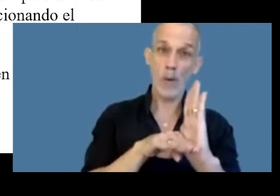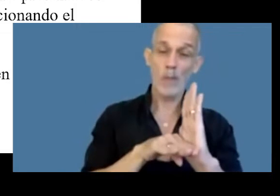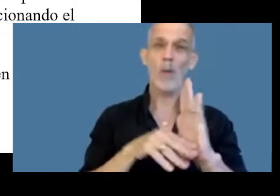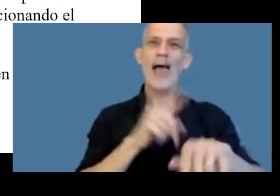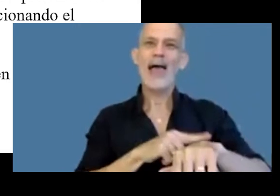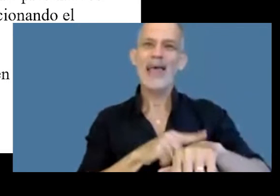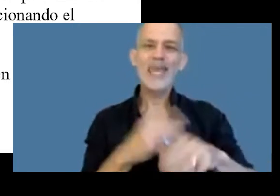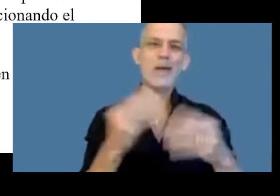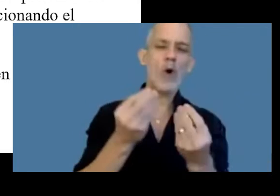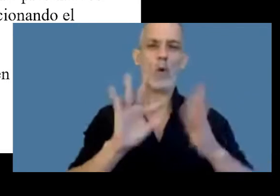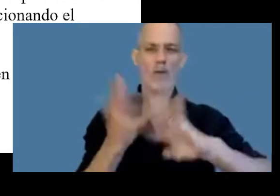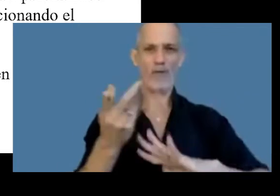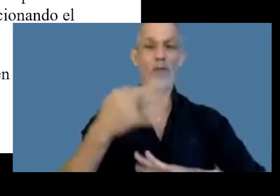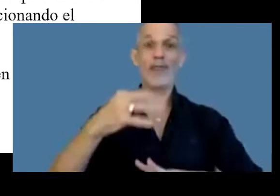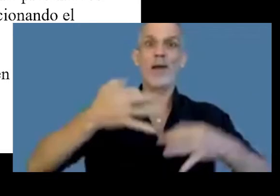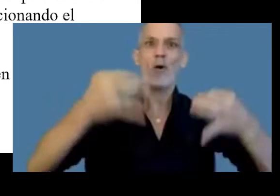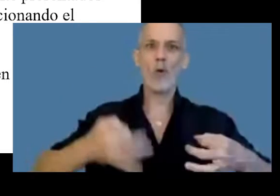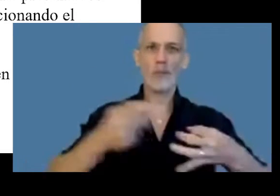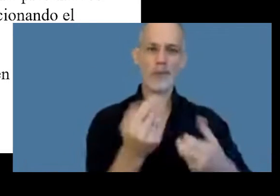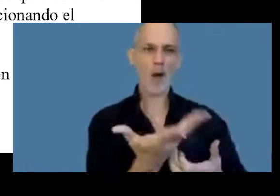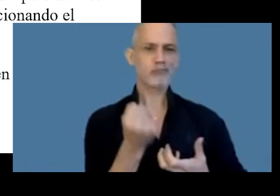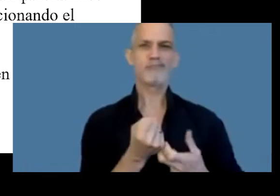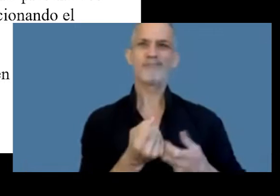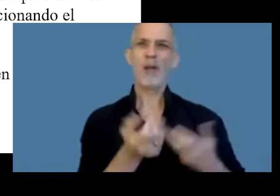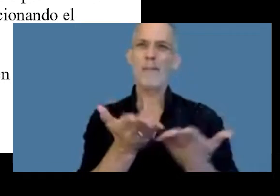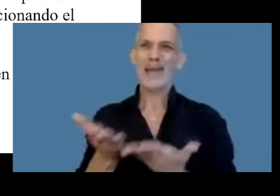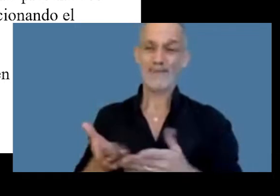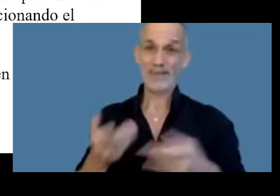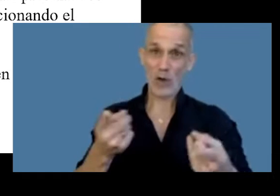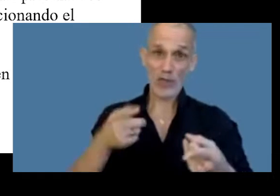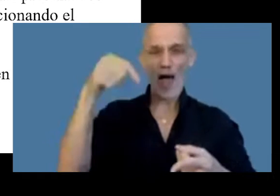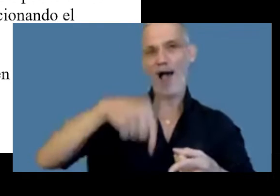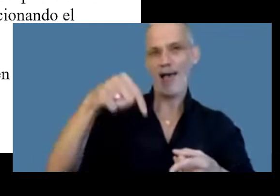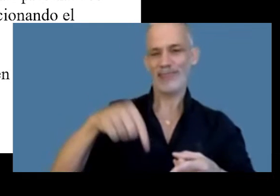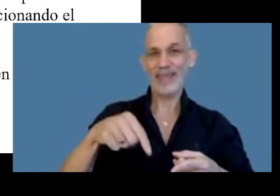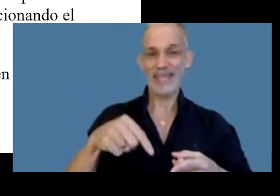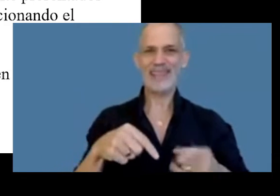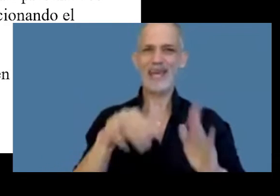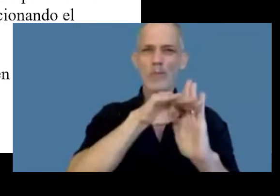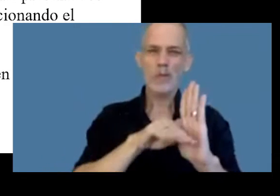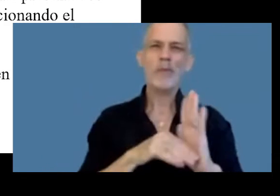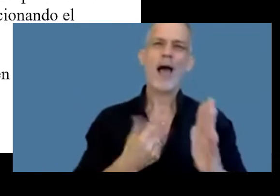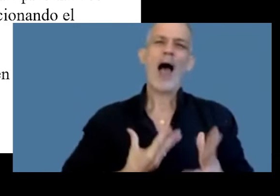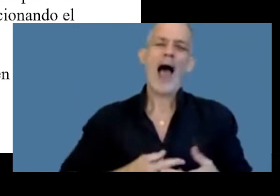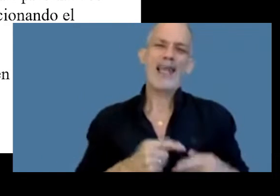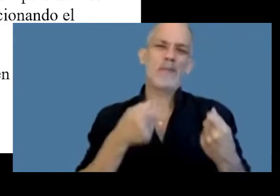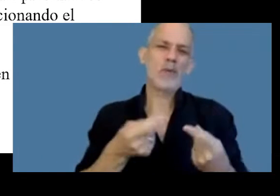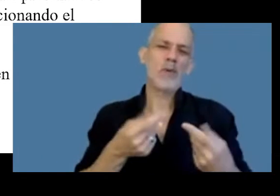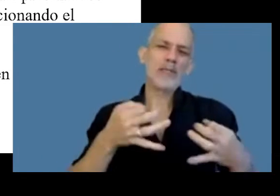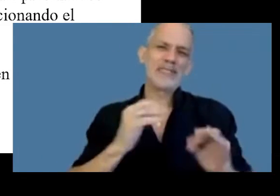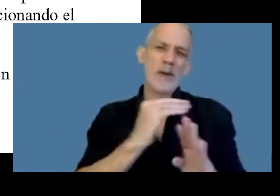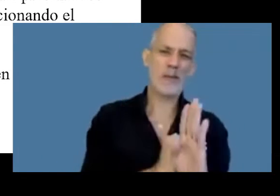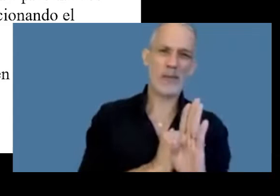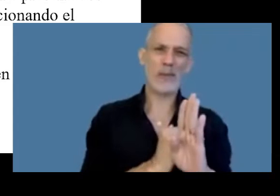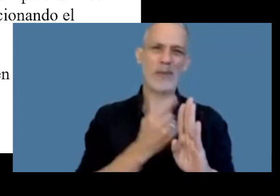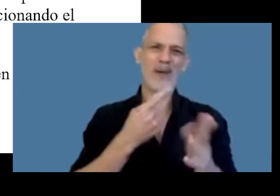cómo se debe cumplir para acceder a los beneficios de este régimen de alivio fiscal. Lo que traté en